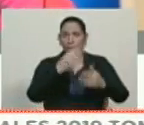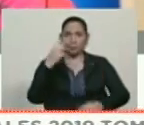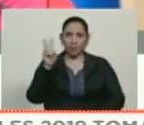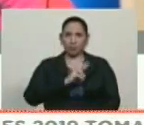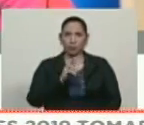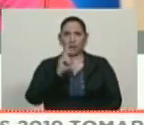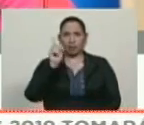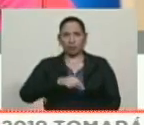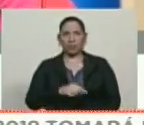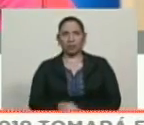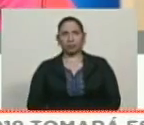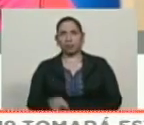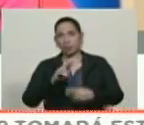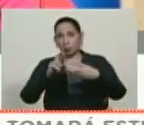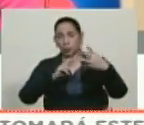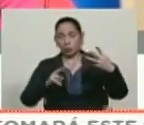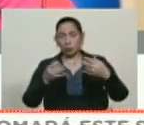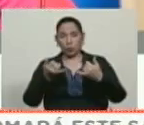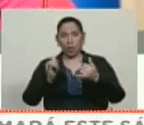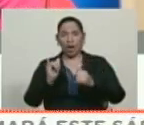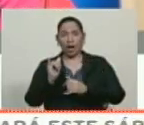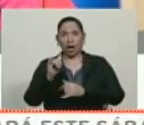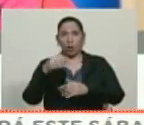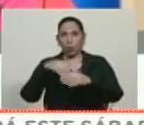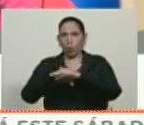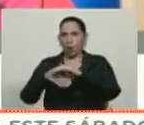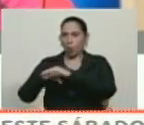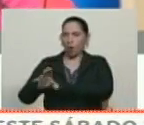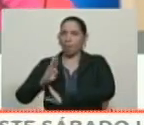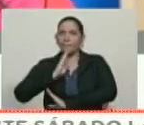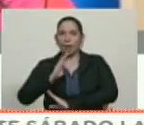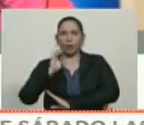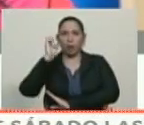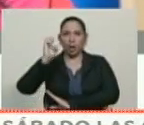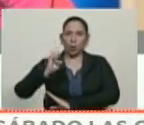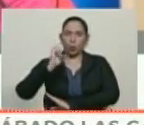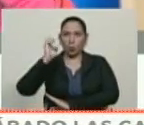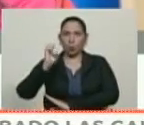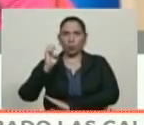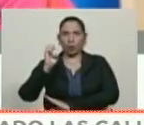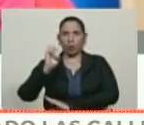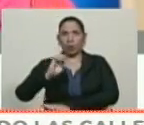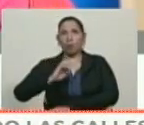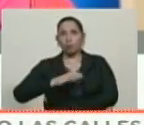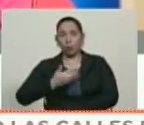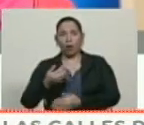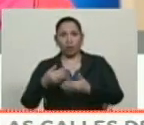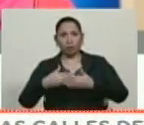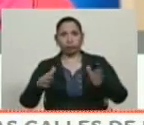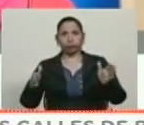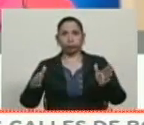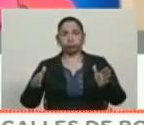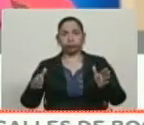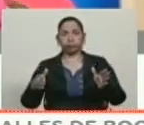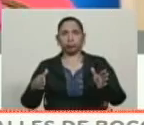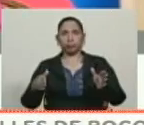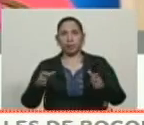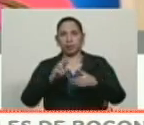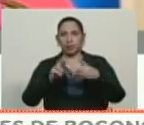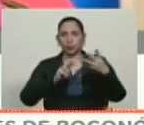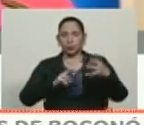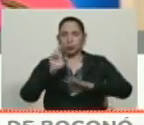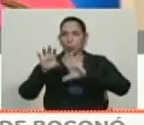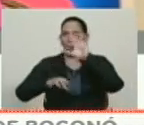también, los recursos que están represados en bancos en Europa, bueno, pueden disponer de esos recursos para